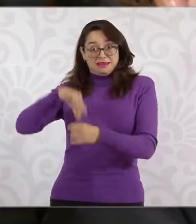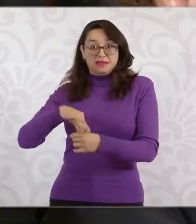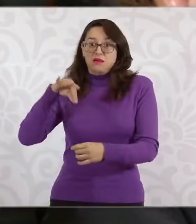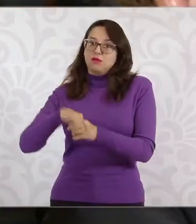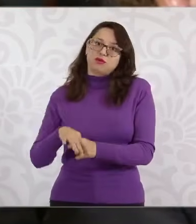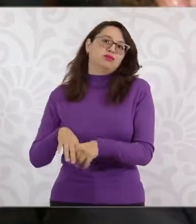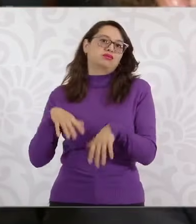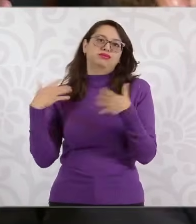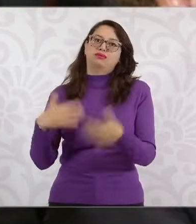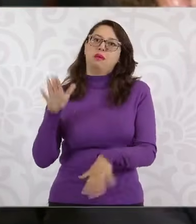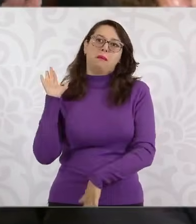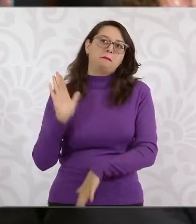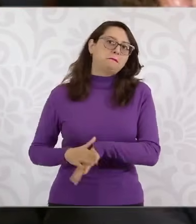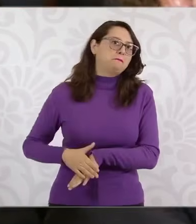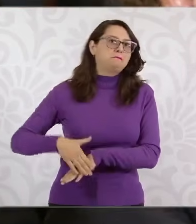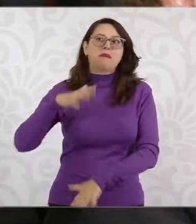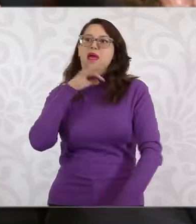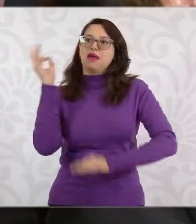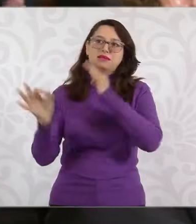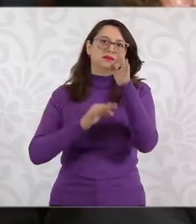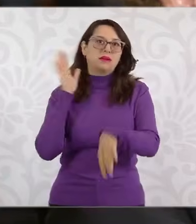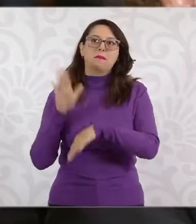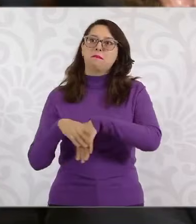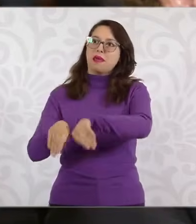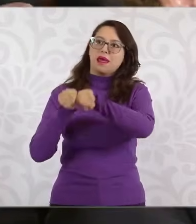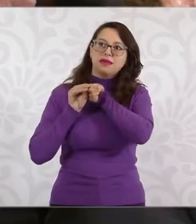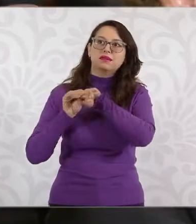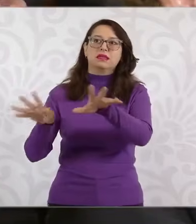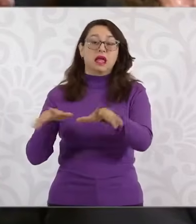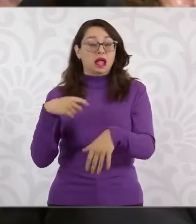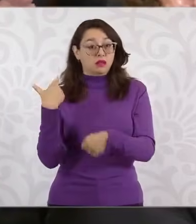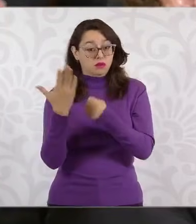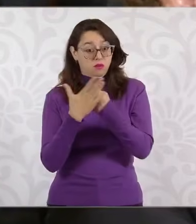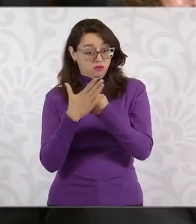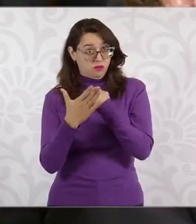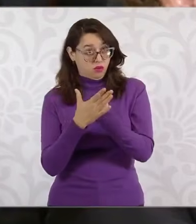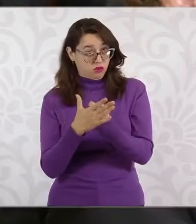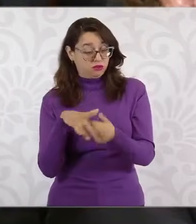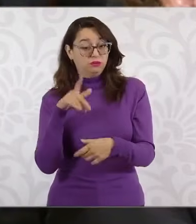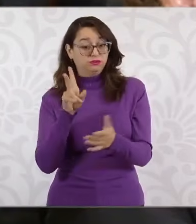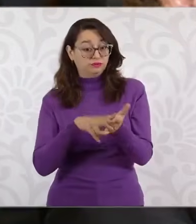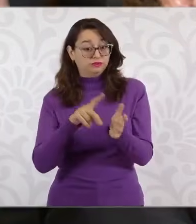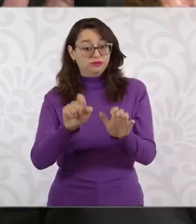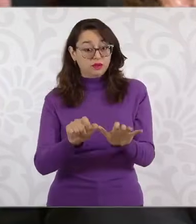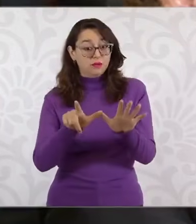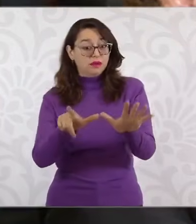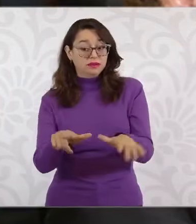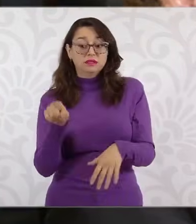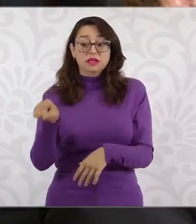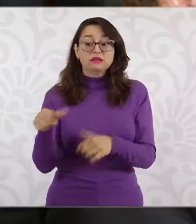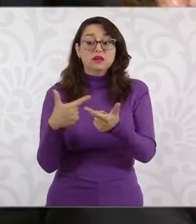Si se empata la revocación de mandato igual sería un empuje